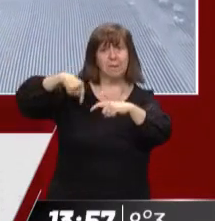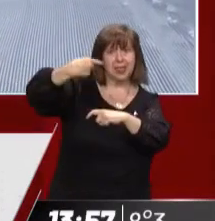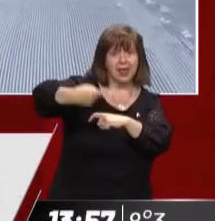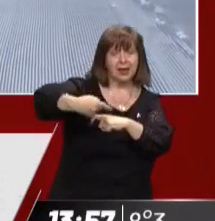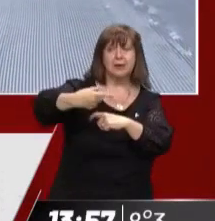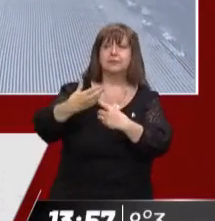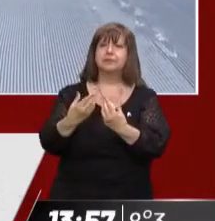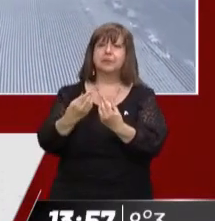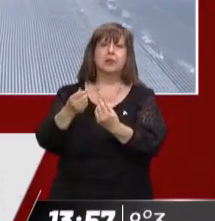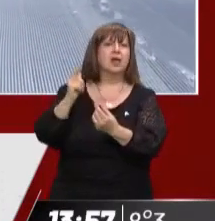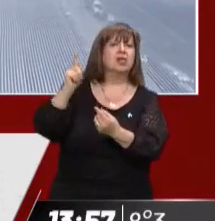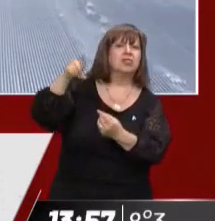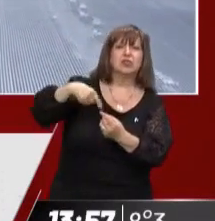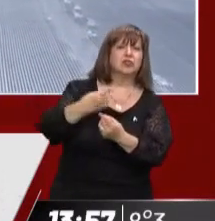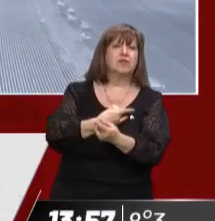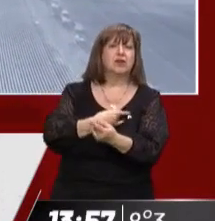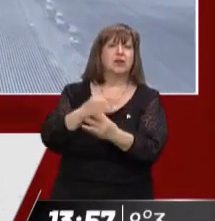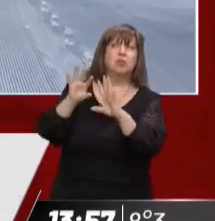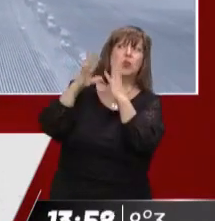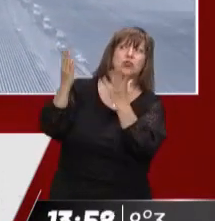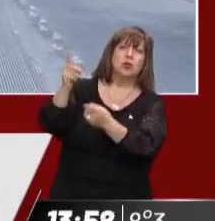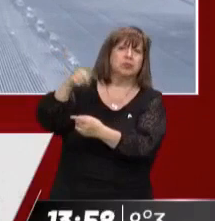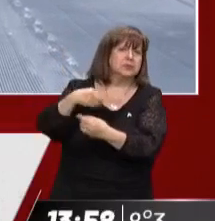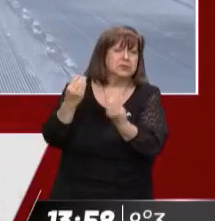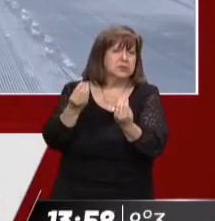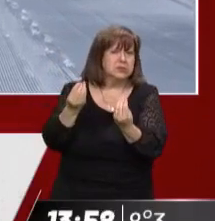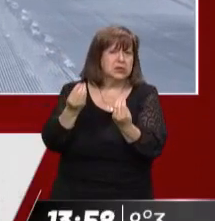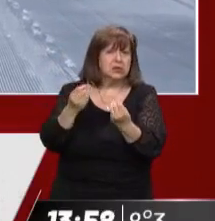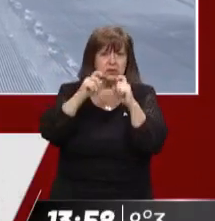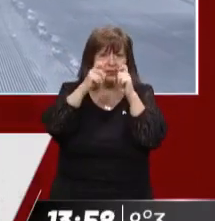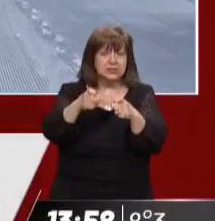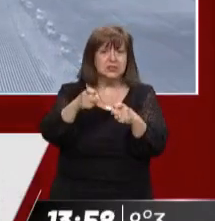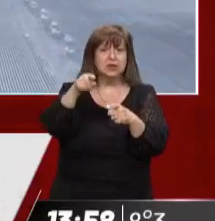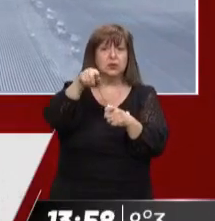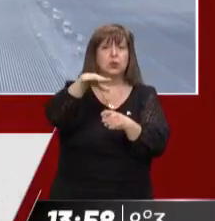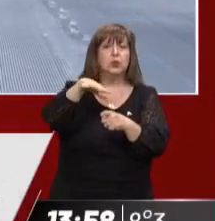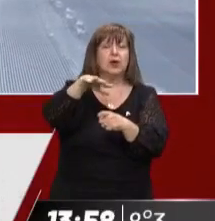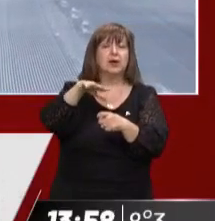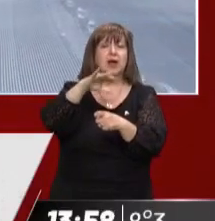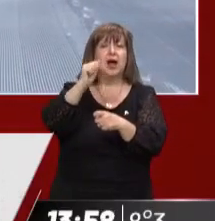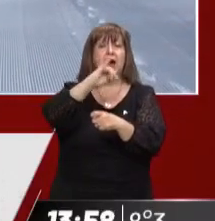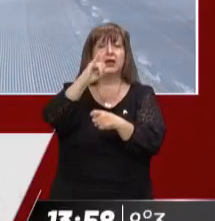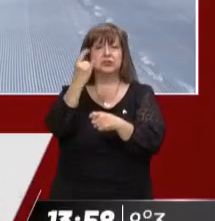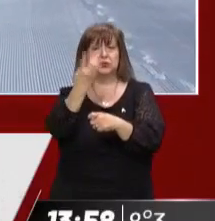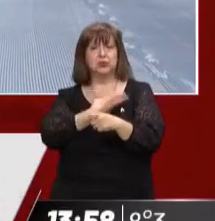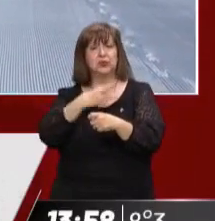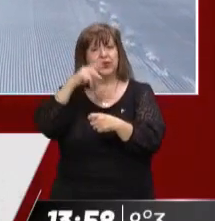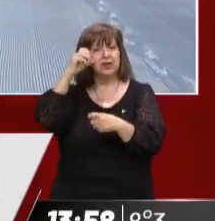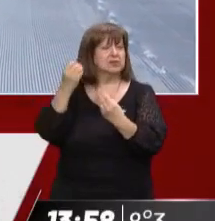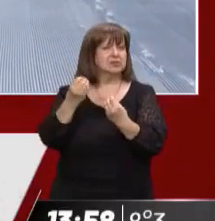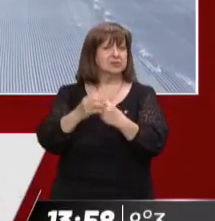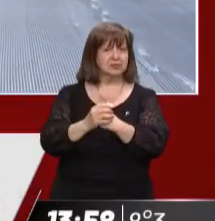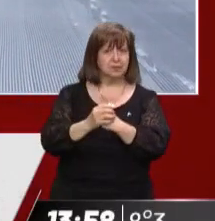llegan, principalmente, ¿de qué partes del mundo? ¿Cuál es el turista, el visitante que viene a buscar allí la nieve y a disfrutar del